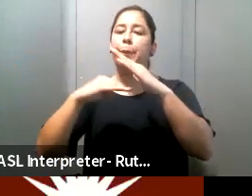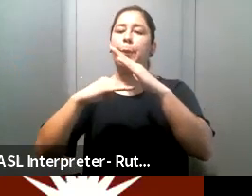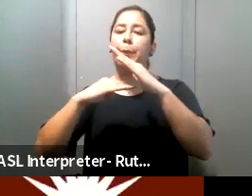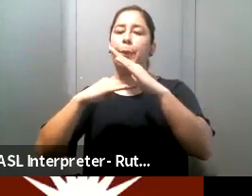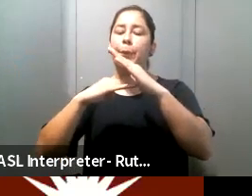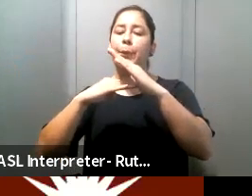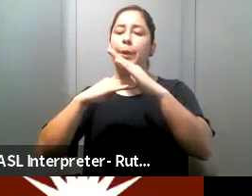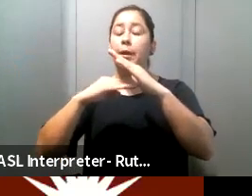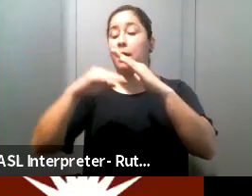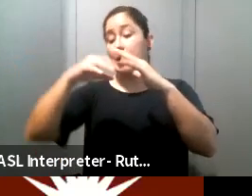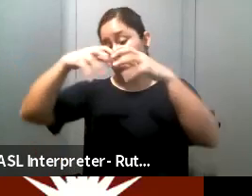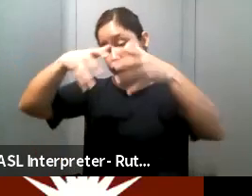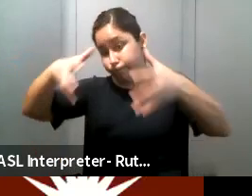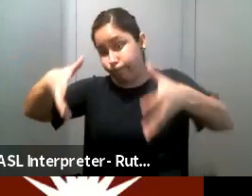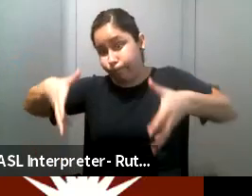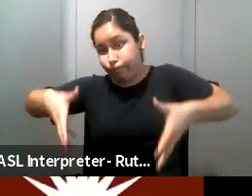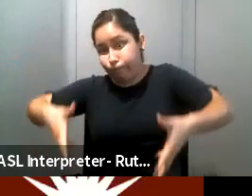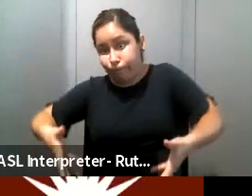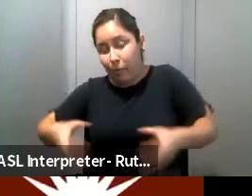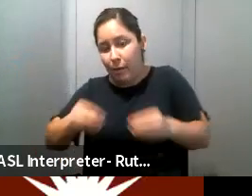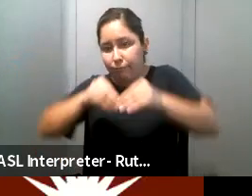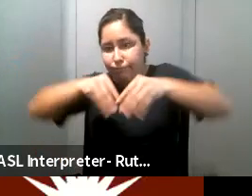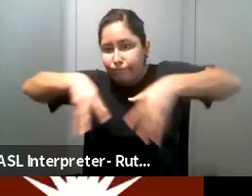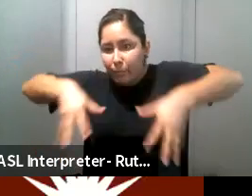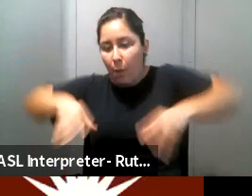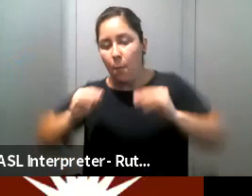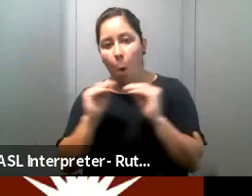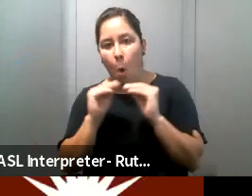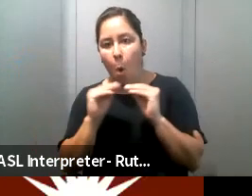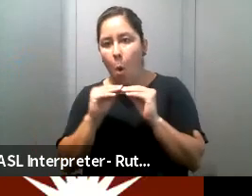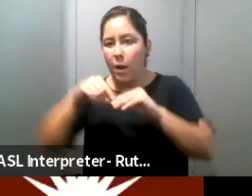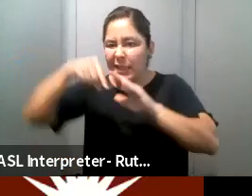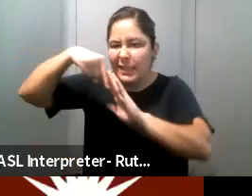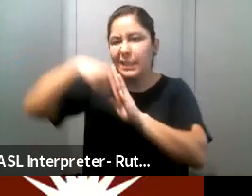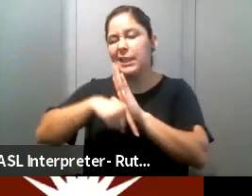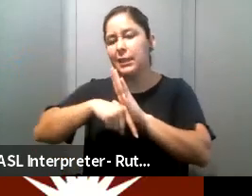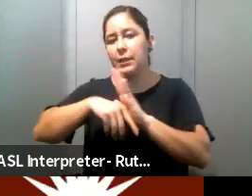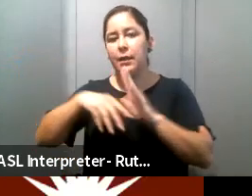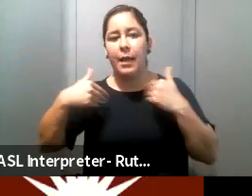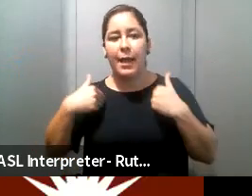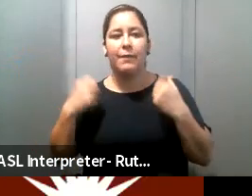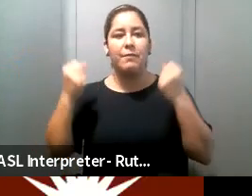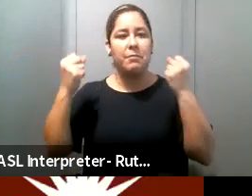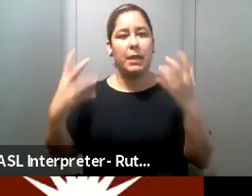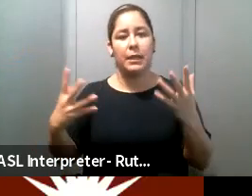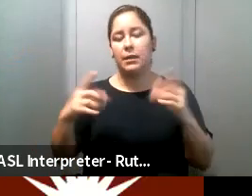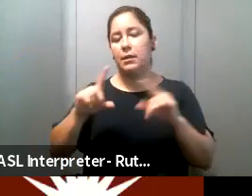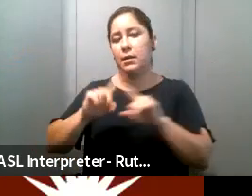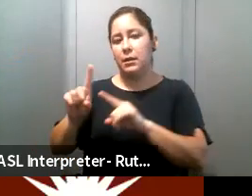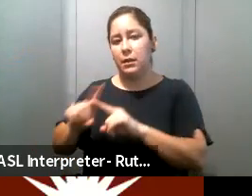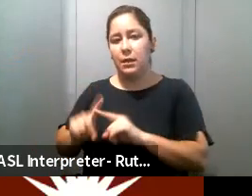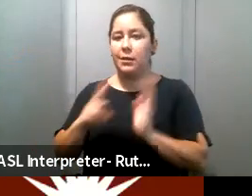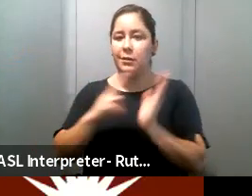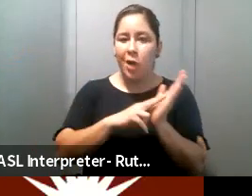inmigración, prohibir contratos con cárceles privadas que presionan para pervertir la política pública y asimismo